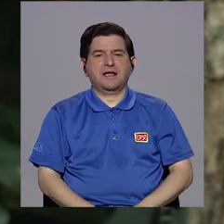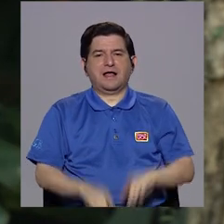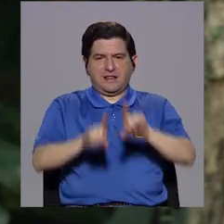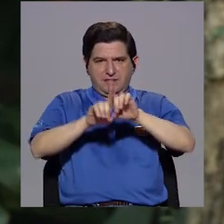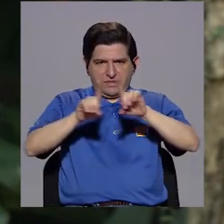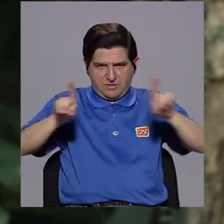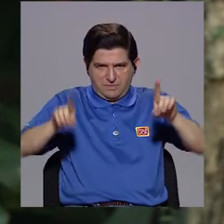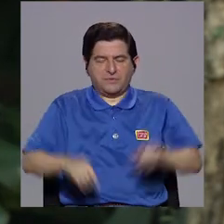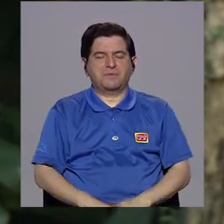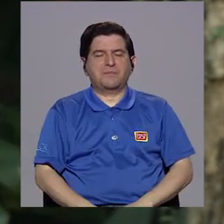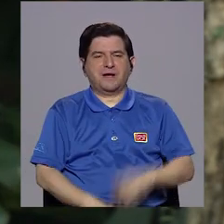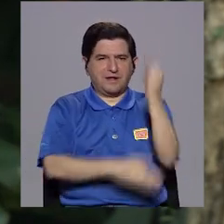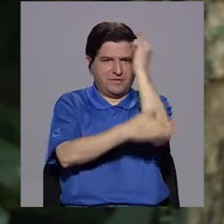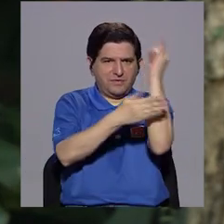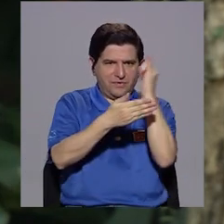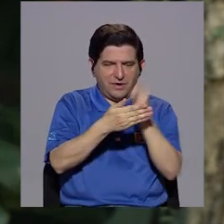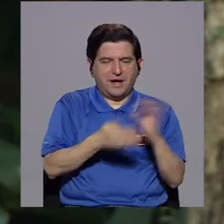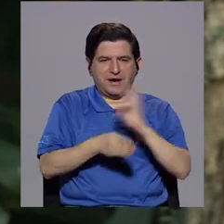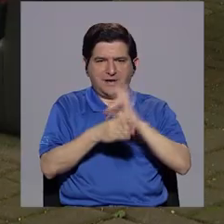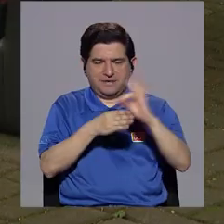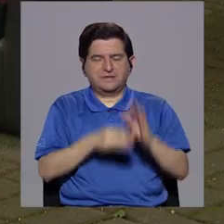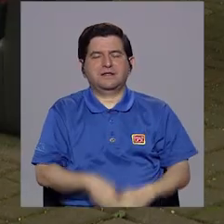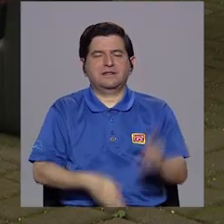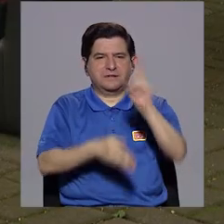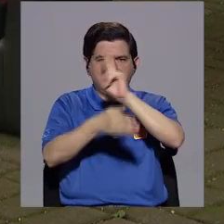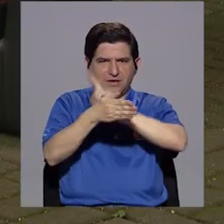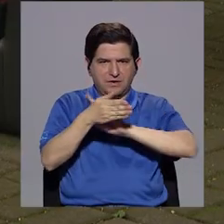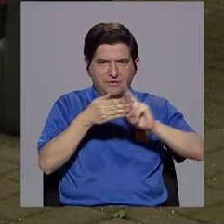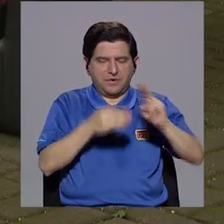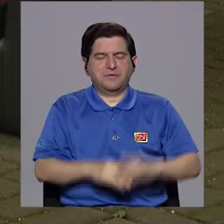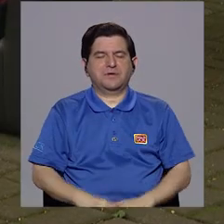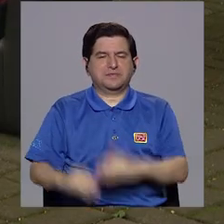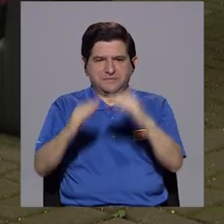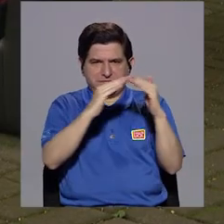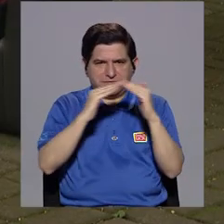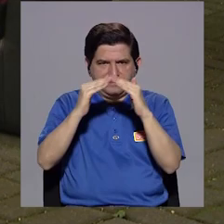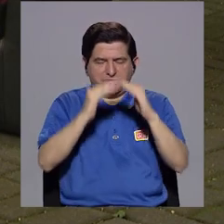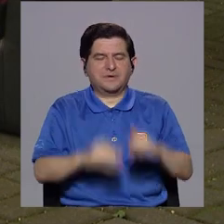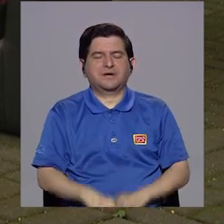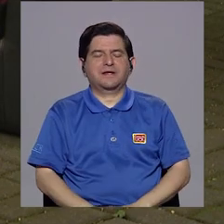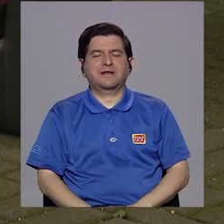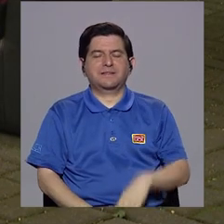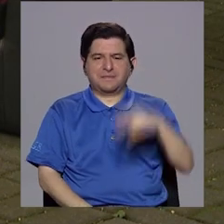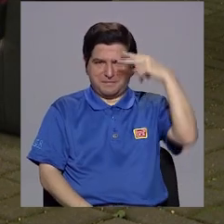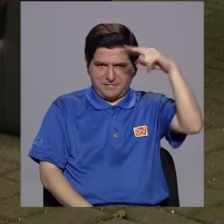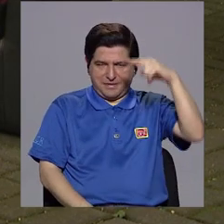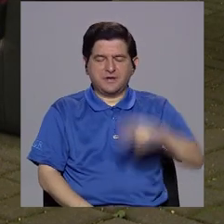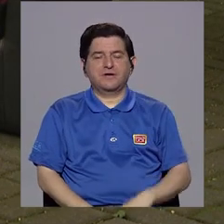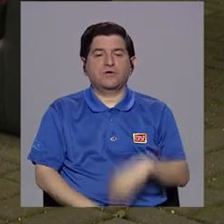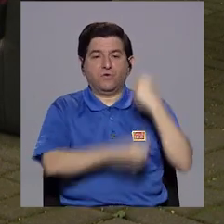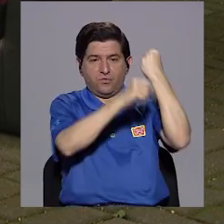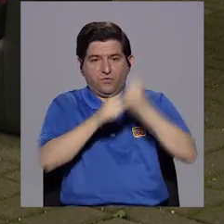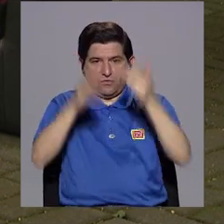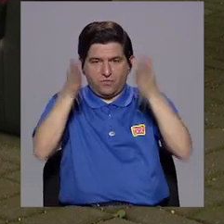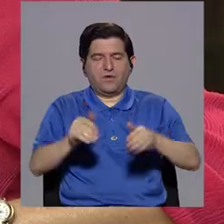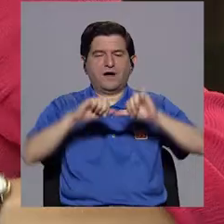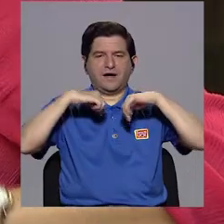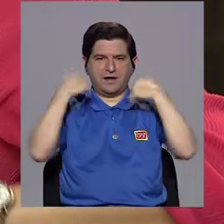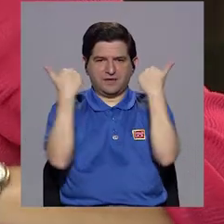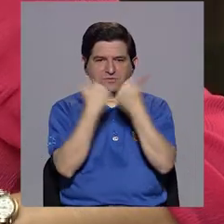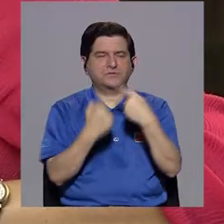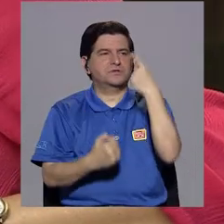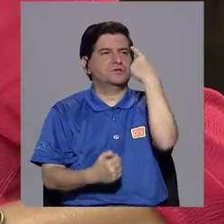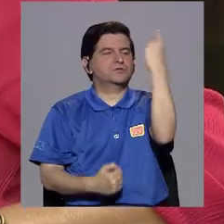terapia justamente de la Universidad Autónoma Metropolitana de México, muy bien. Y es además una de las fundadoras